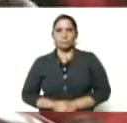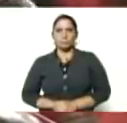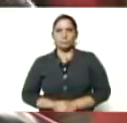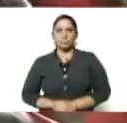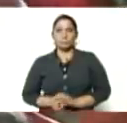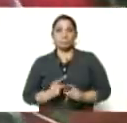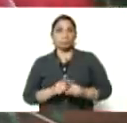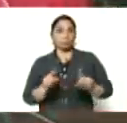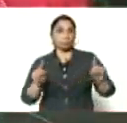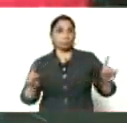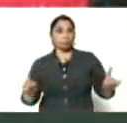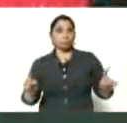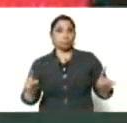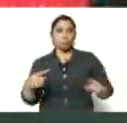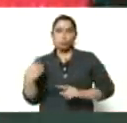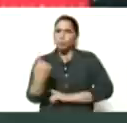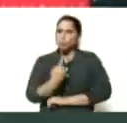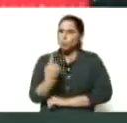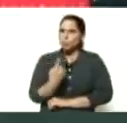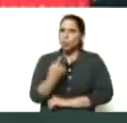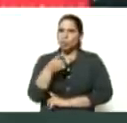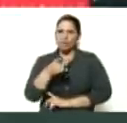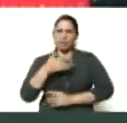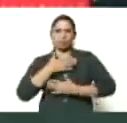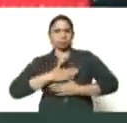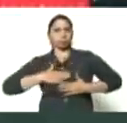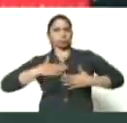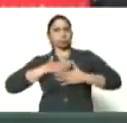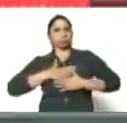Pero no solo es esa satisfacción,